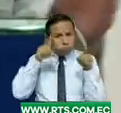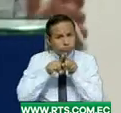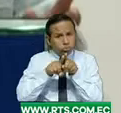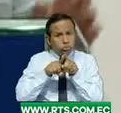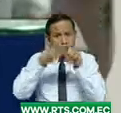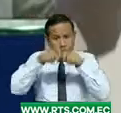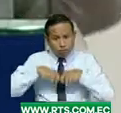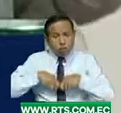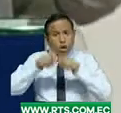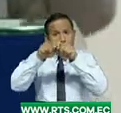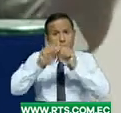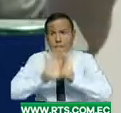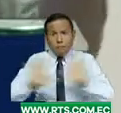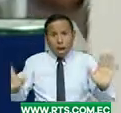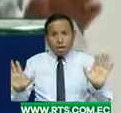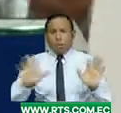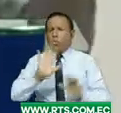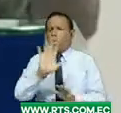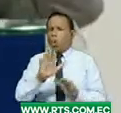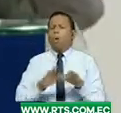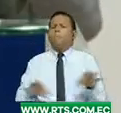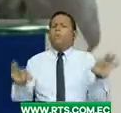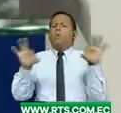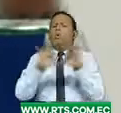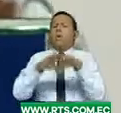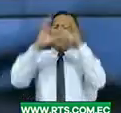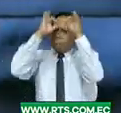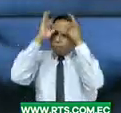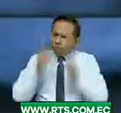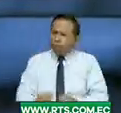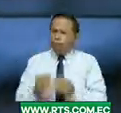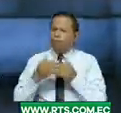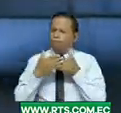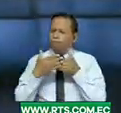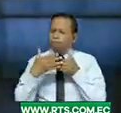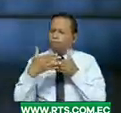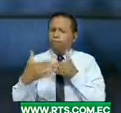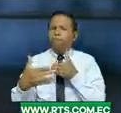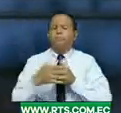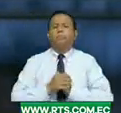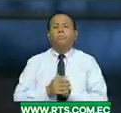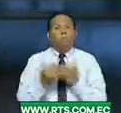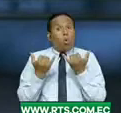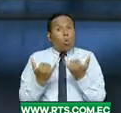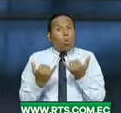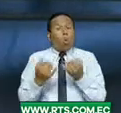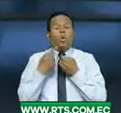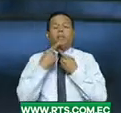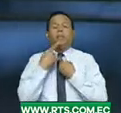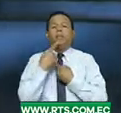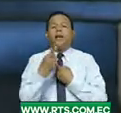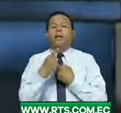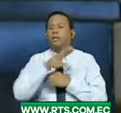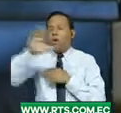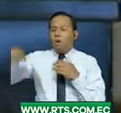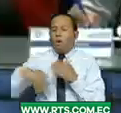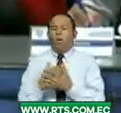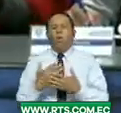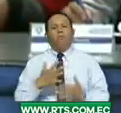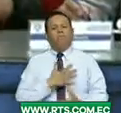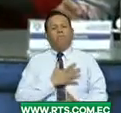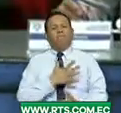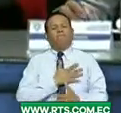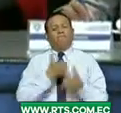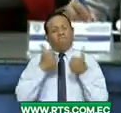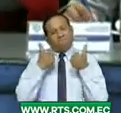sino que muy pronto haga efectivo. Al menos en este día señalaron estar contentos por los acuerdos. Dijeron que fueron